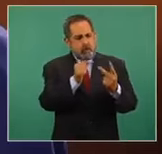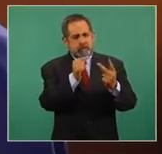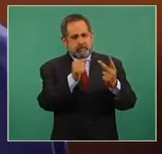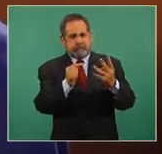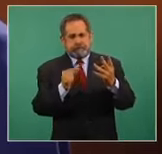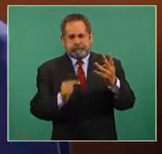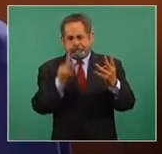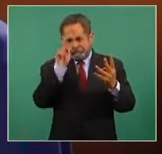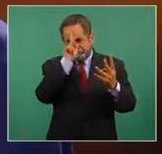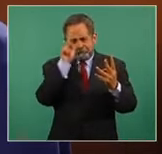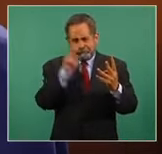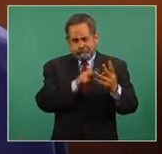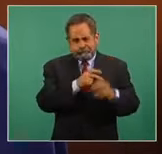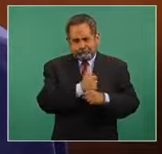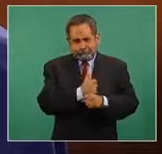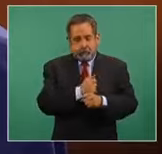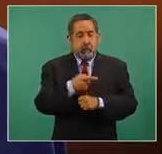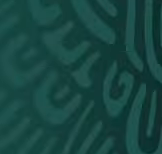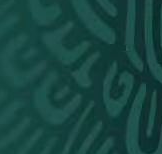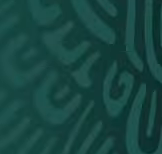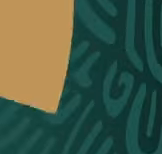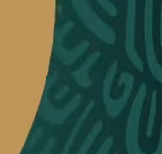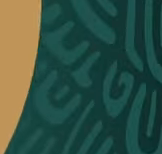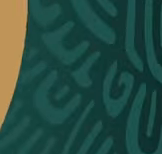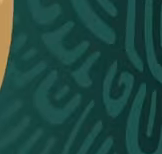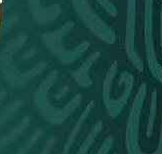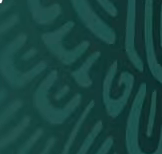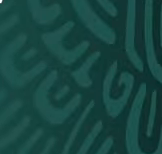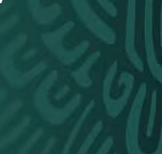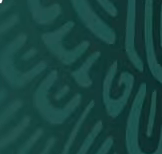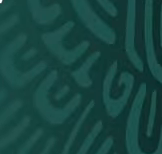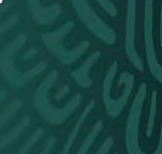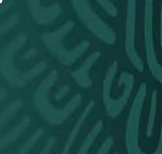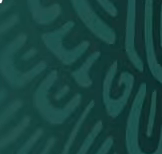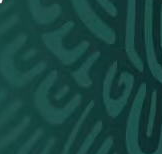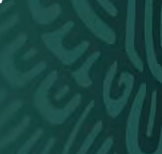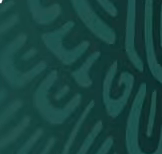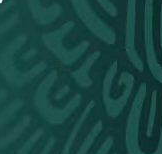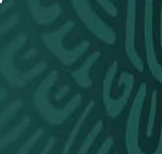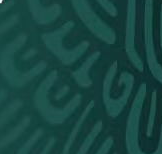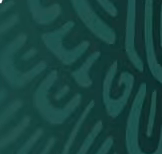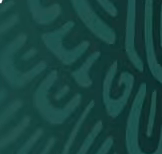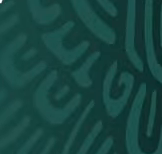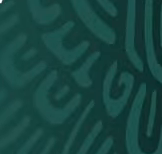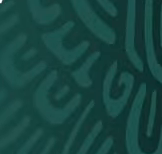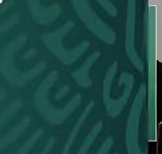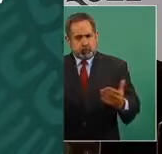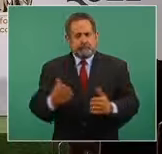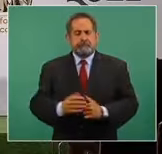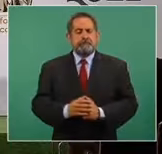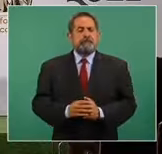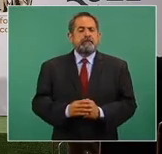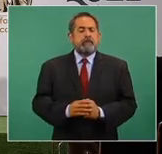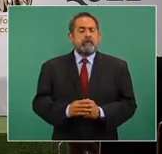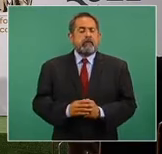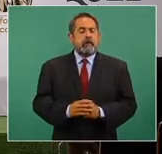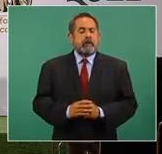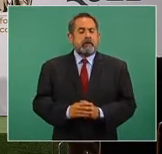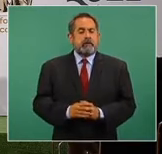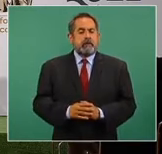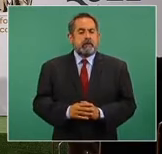superfluos, se han podido financiar los programas de bienestar más importantes en la historia de México. Aún con la